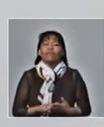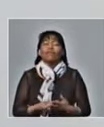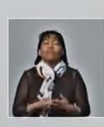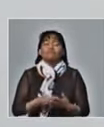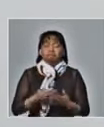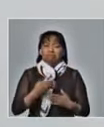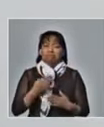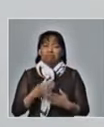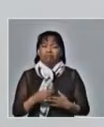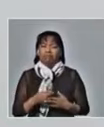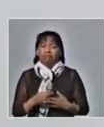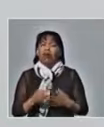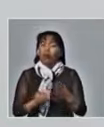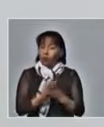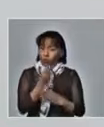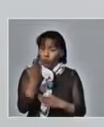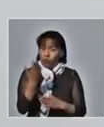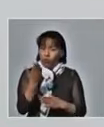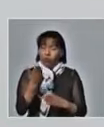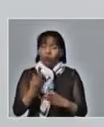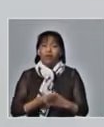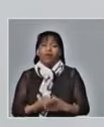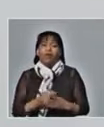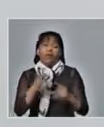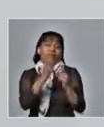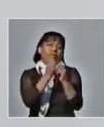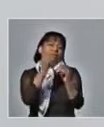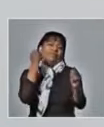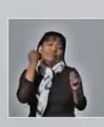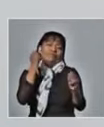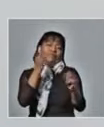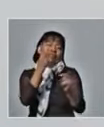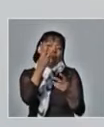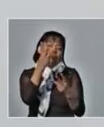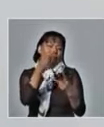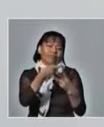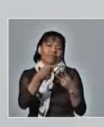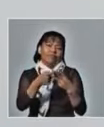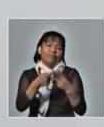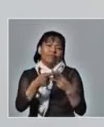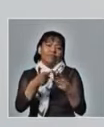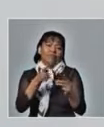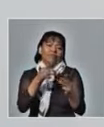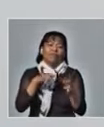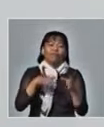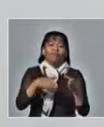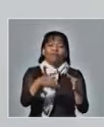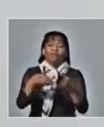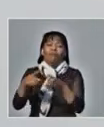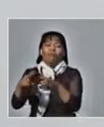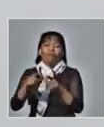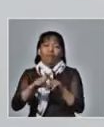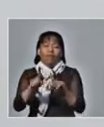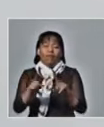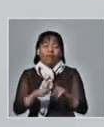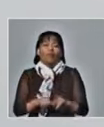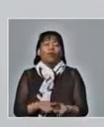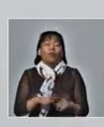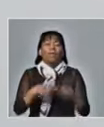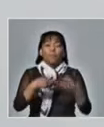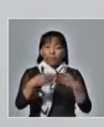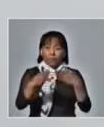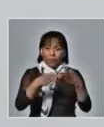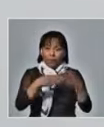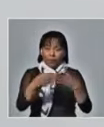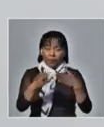rutas alimentadoras para las tres líneas de ruta. Vamos a modernizar las unidades de transporte que ya se